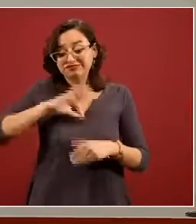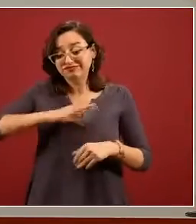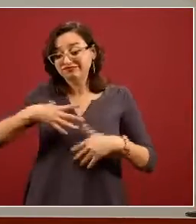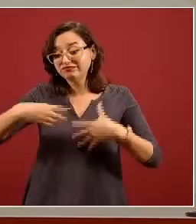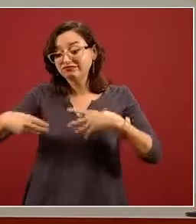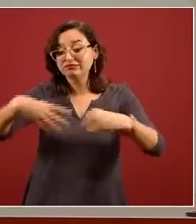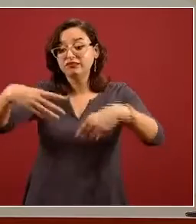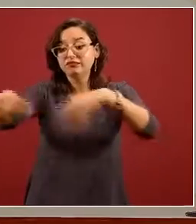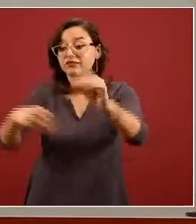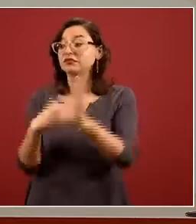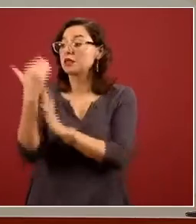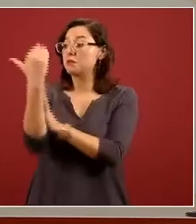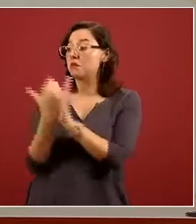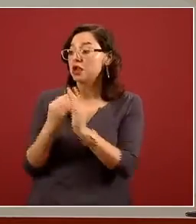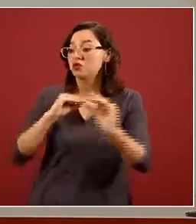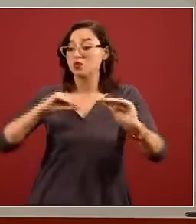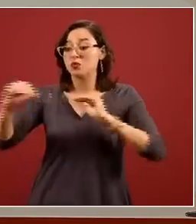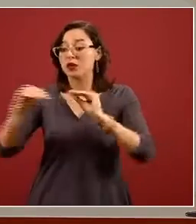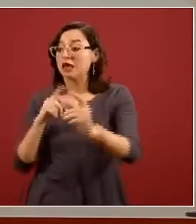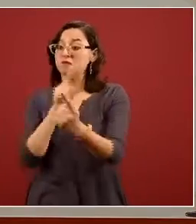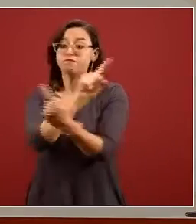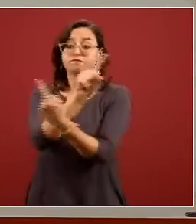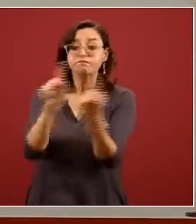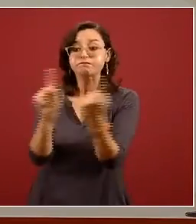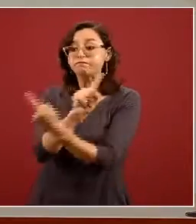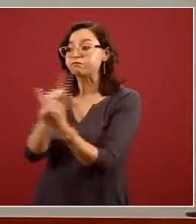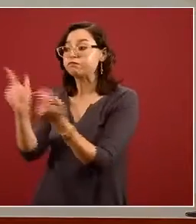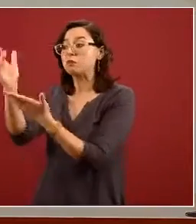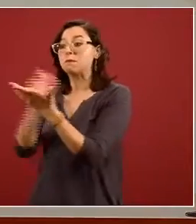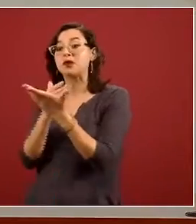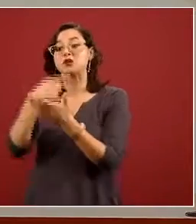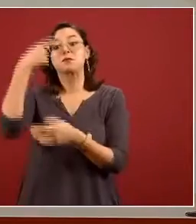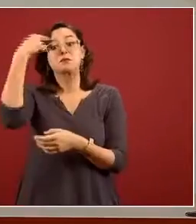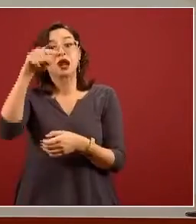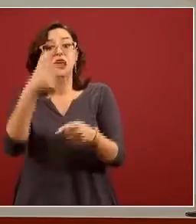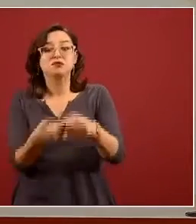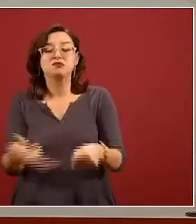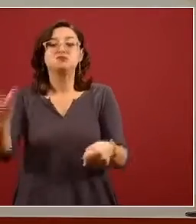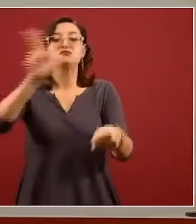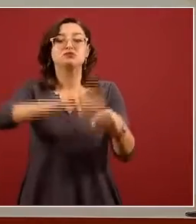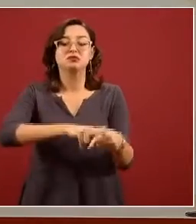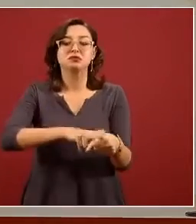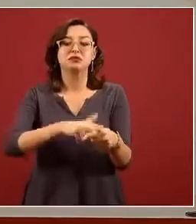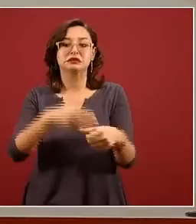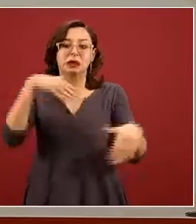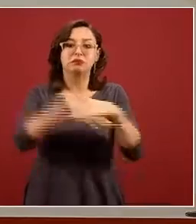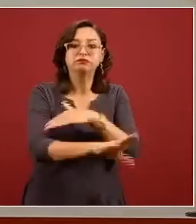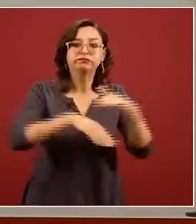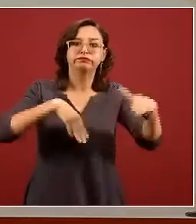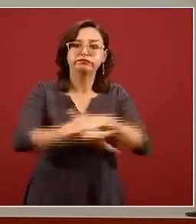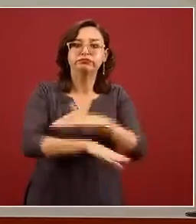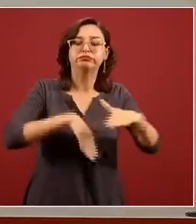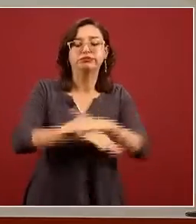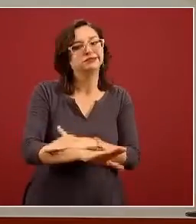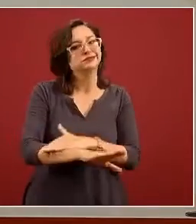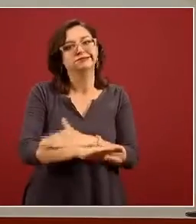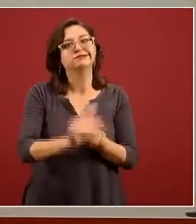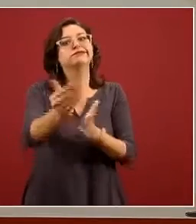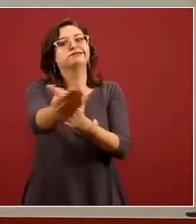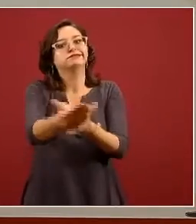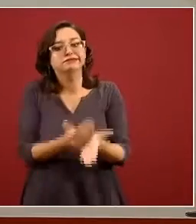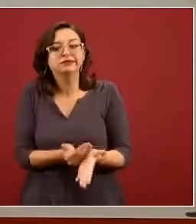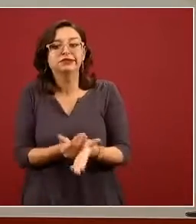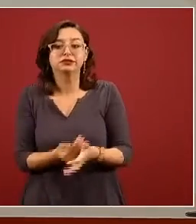personas que pudieran llegar al hospital necesitando una atención para garantizar que la tengan. Todos